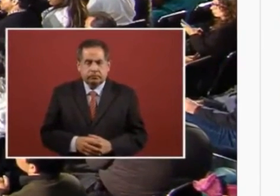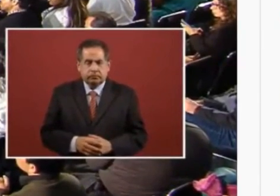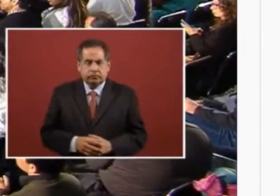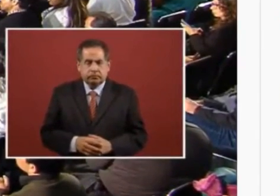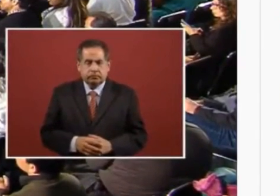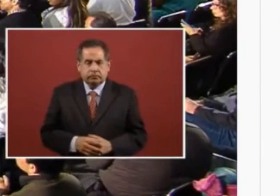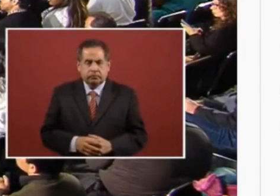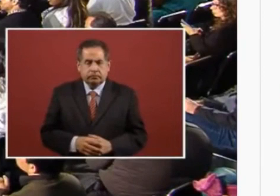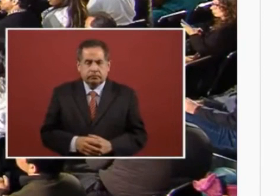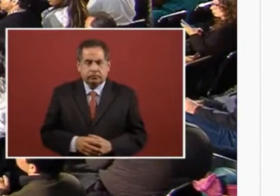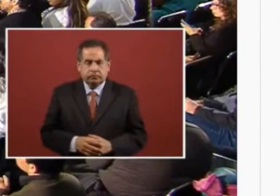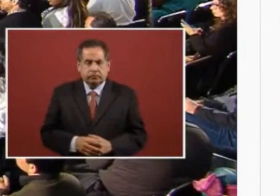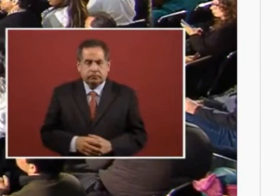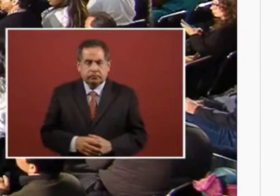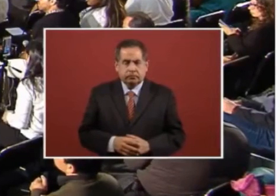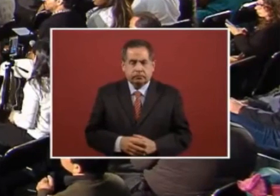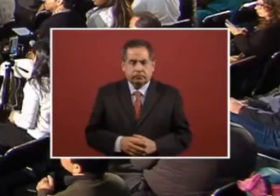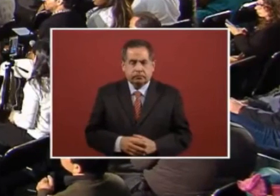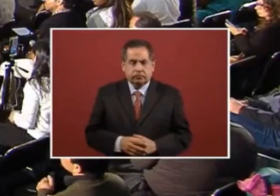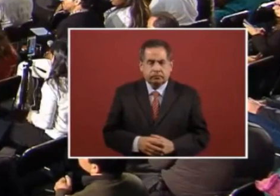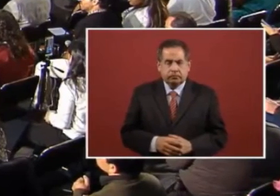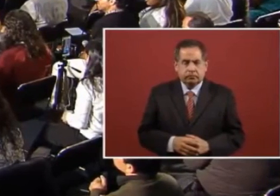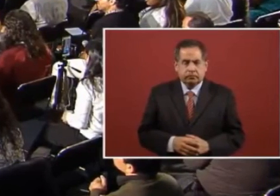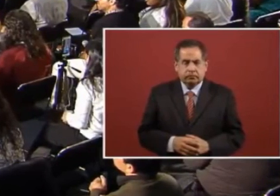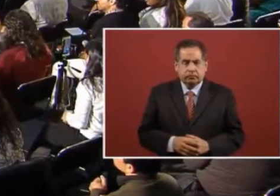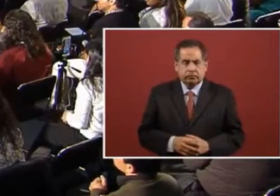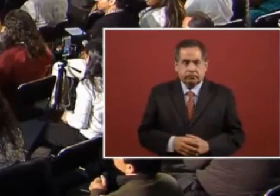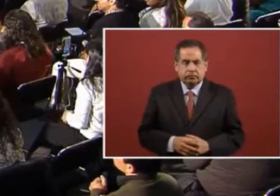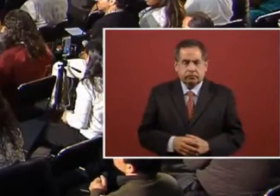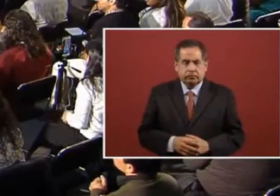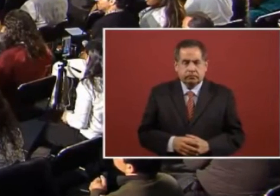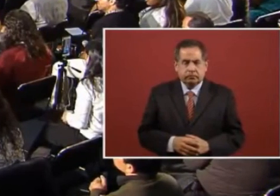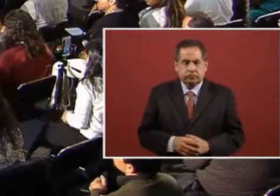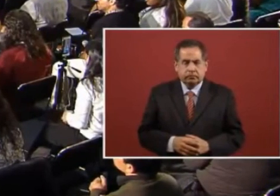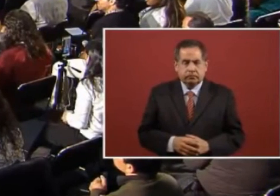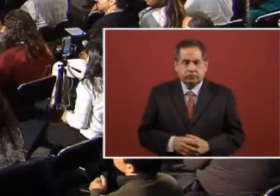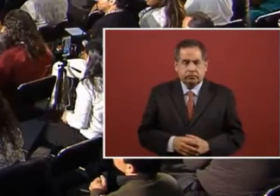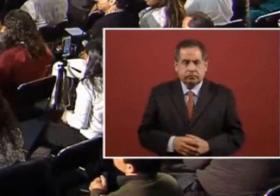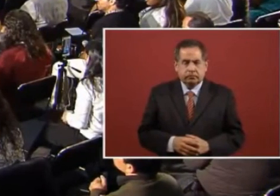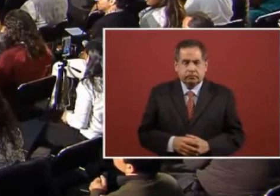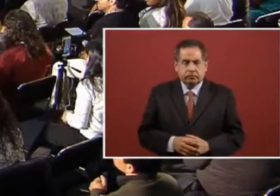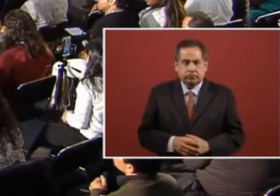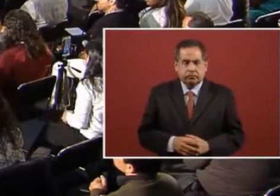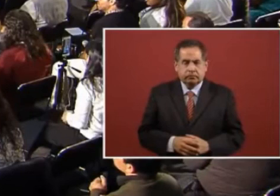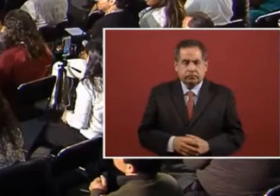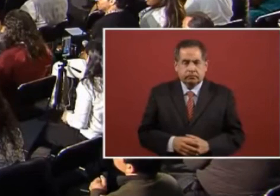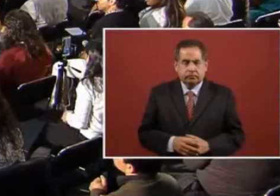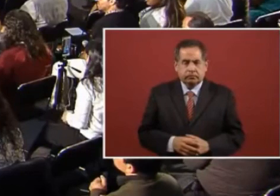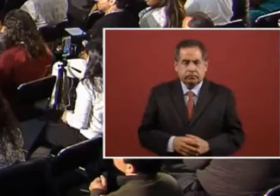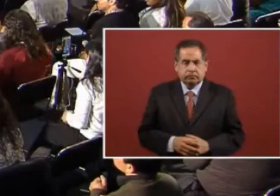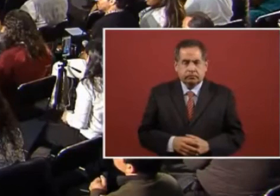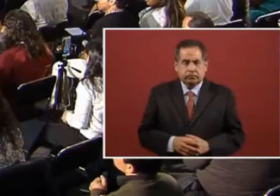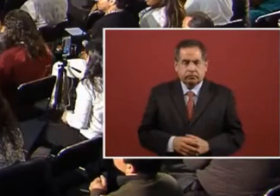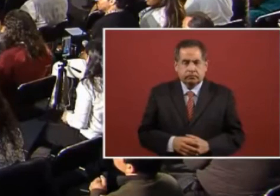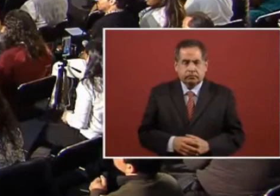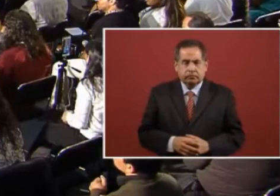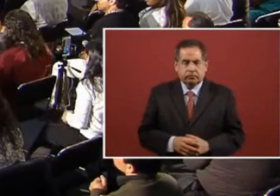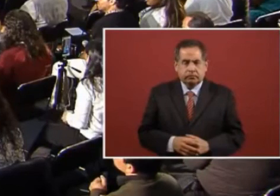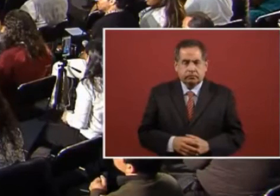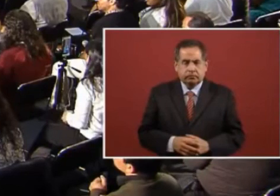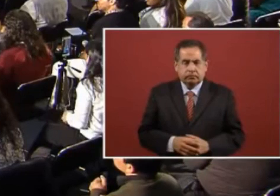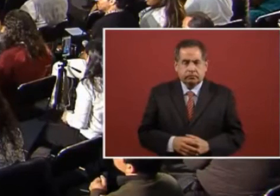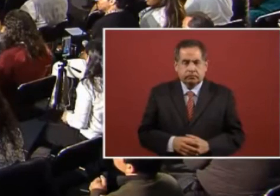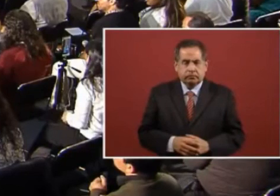dichos y respondió, y vamos a ver de qué forma respondió el presidente, porque dejó sorprendido a más de uno, porque le